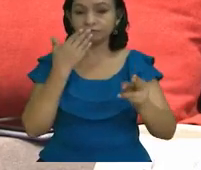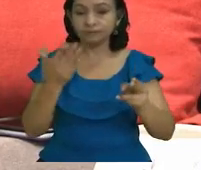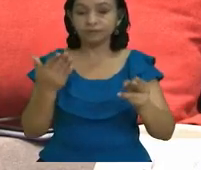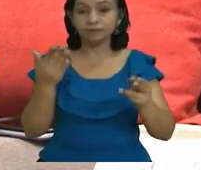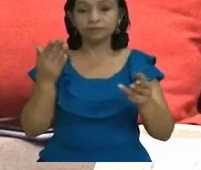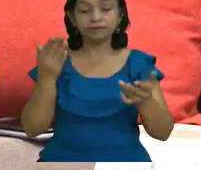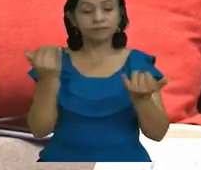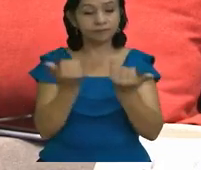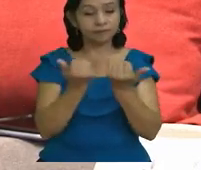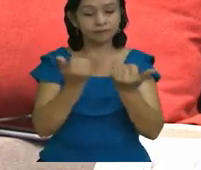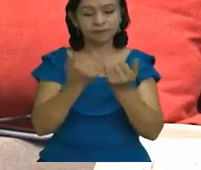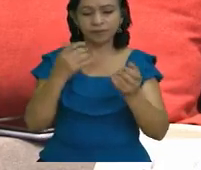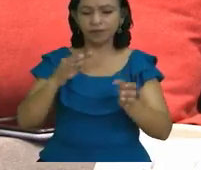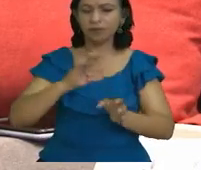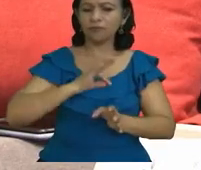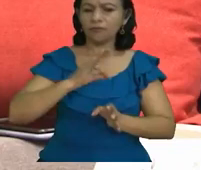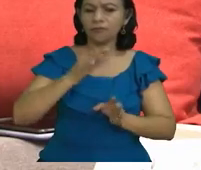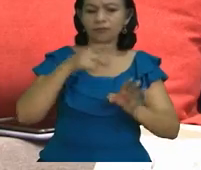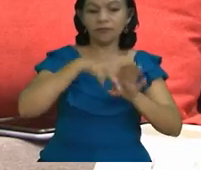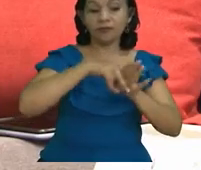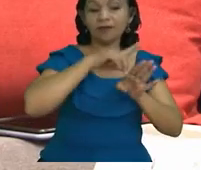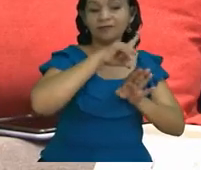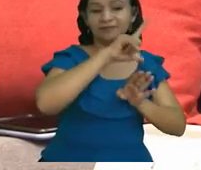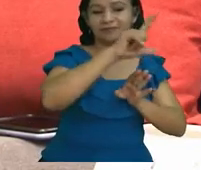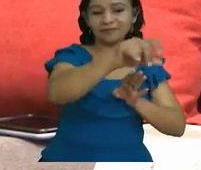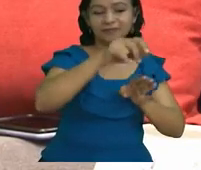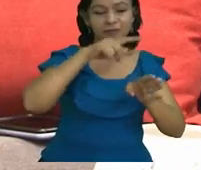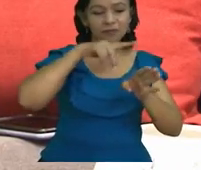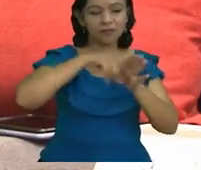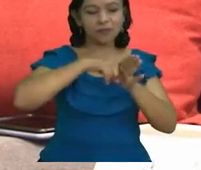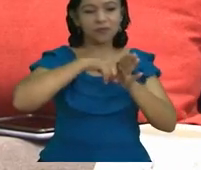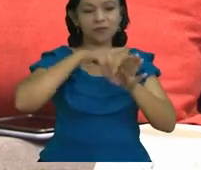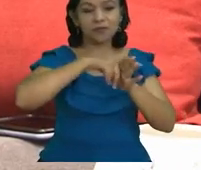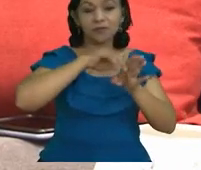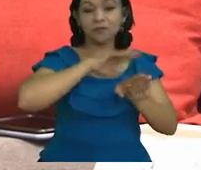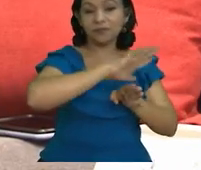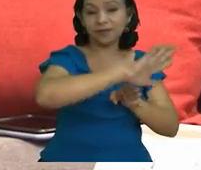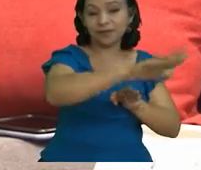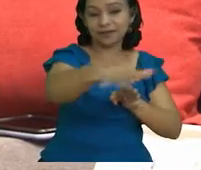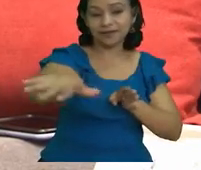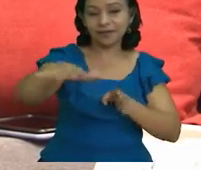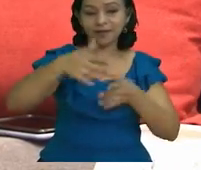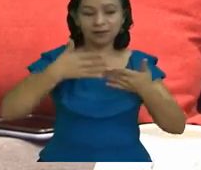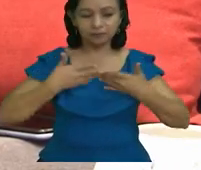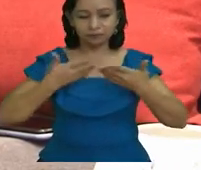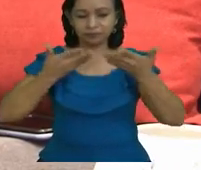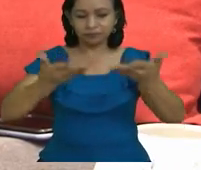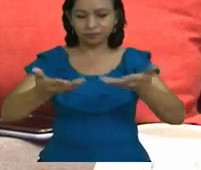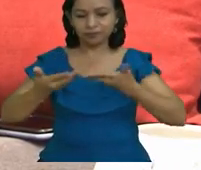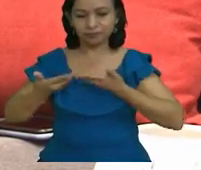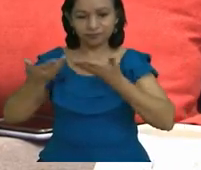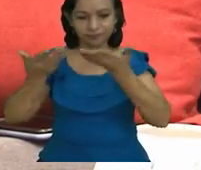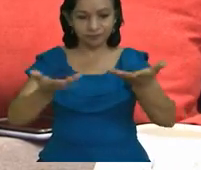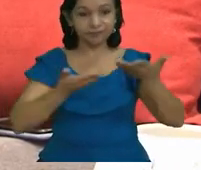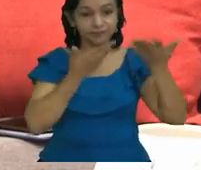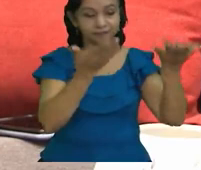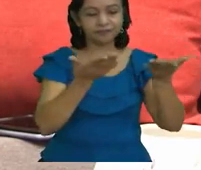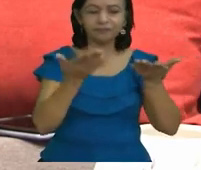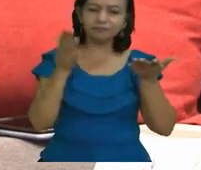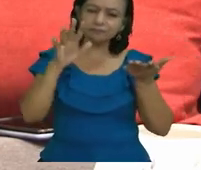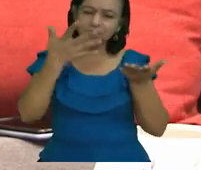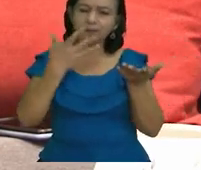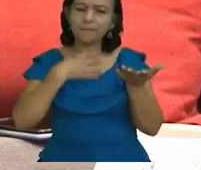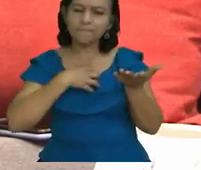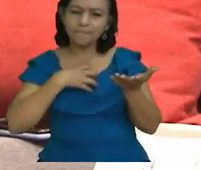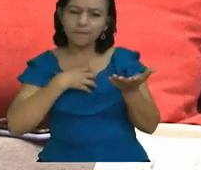de esas mismas fincas, retomamos y ampliamos y damos a otros productores. Entonces, la meta es este año atender a unas